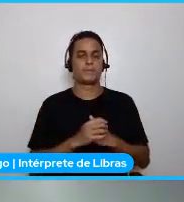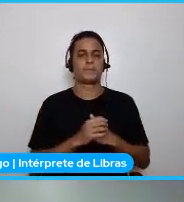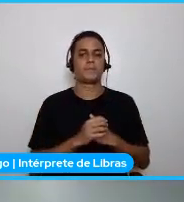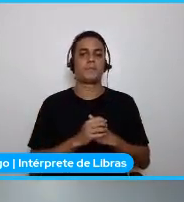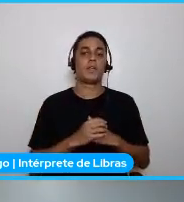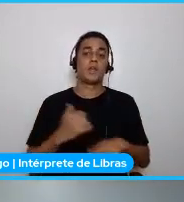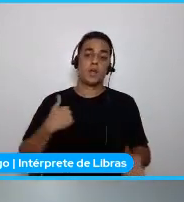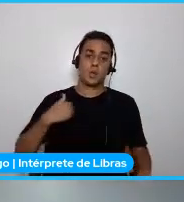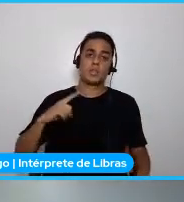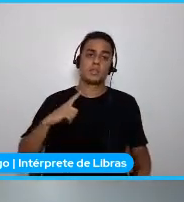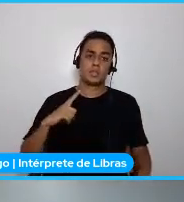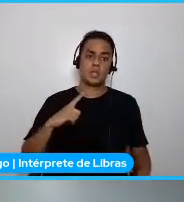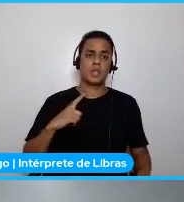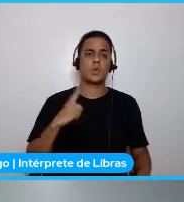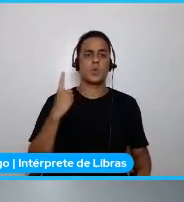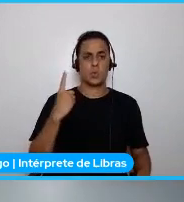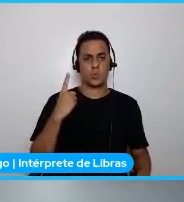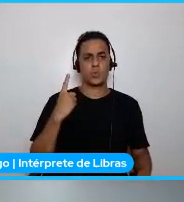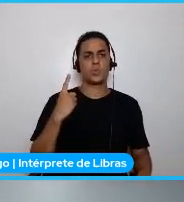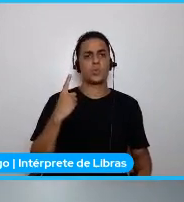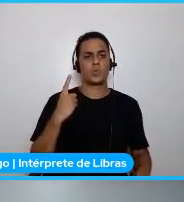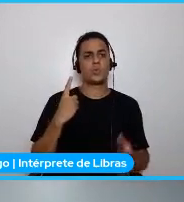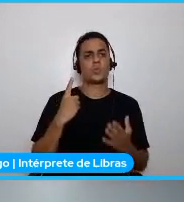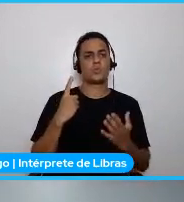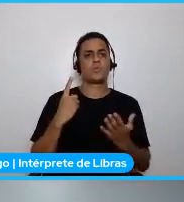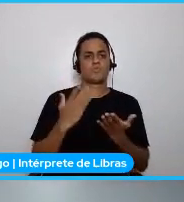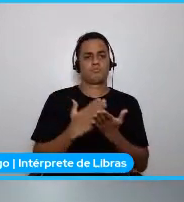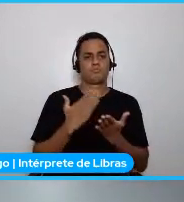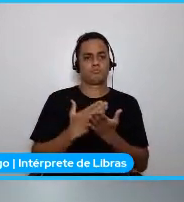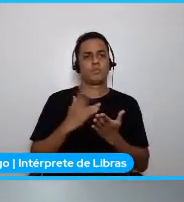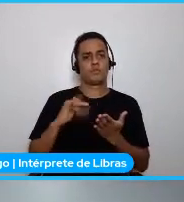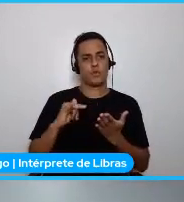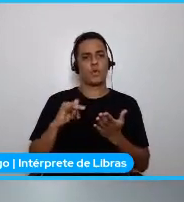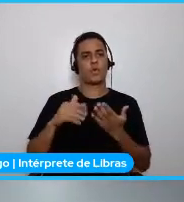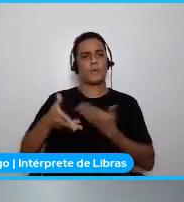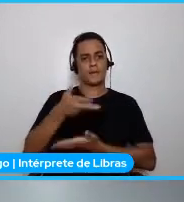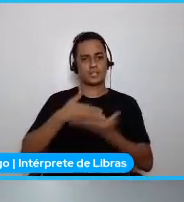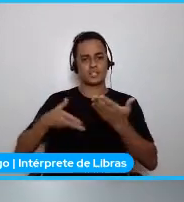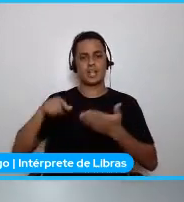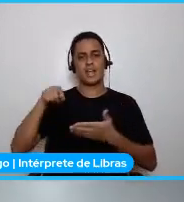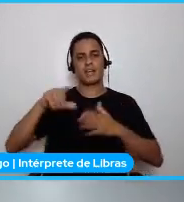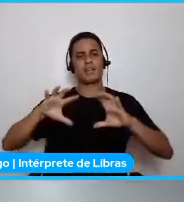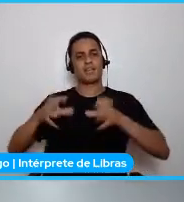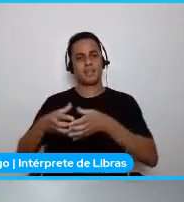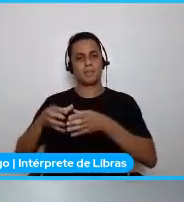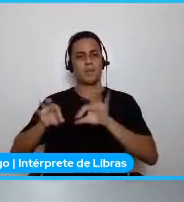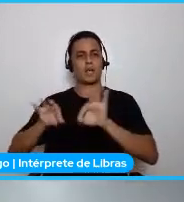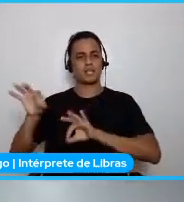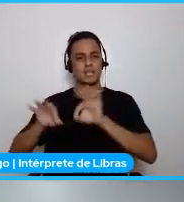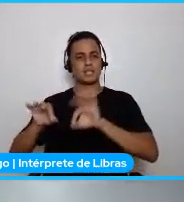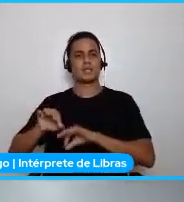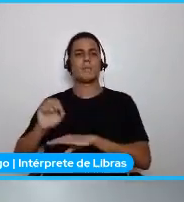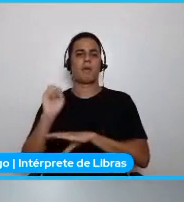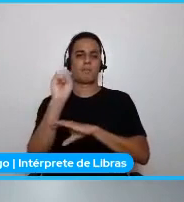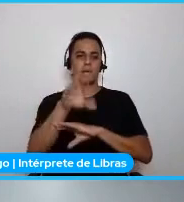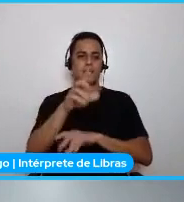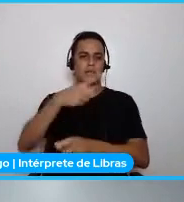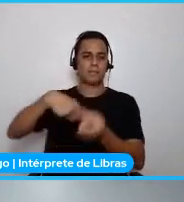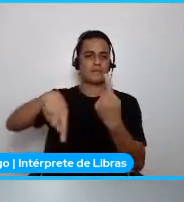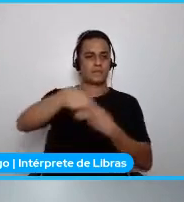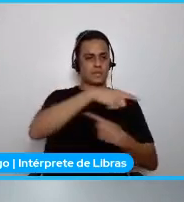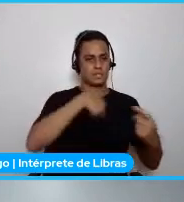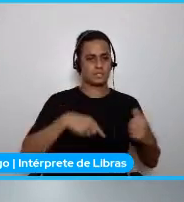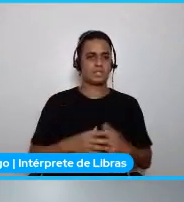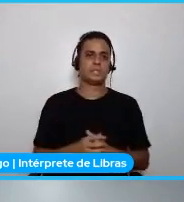tengo un cuaderno que compartiré con la organización para que también los compartan con los demás, donde hay código para ya empezar